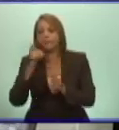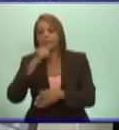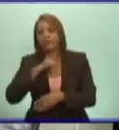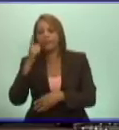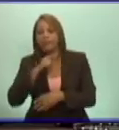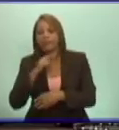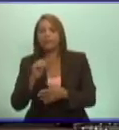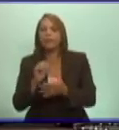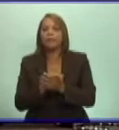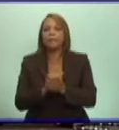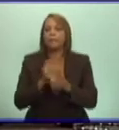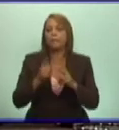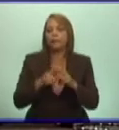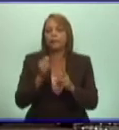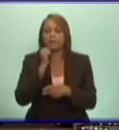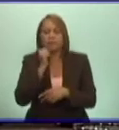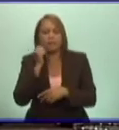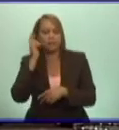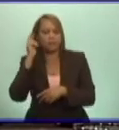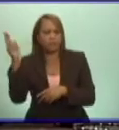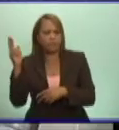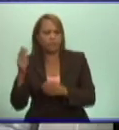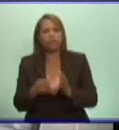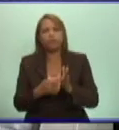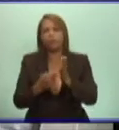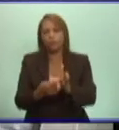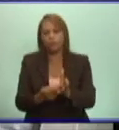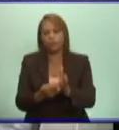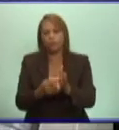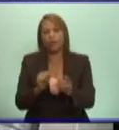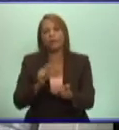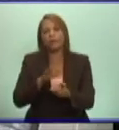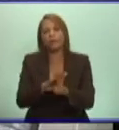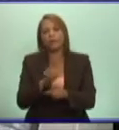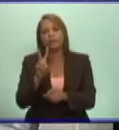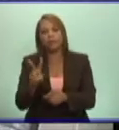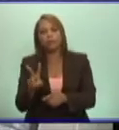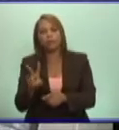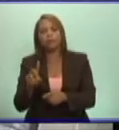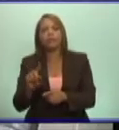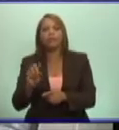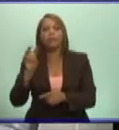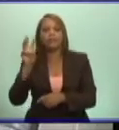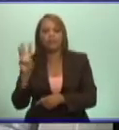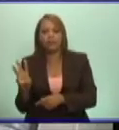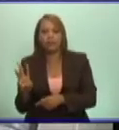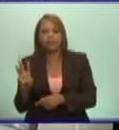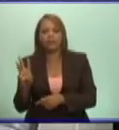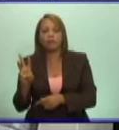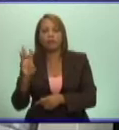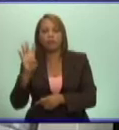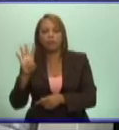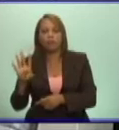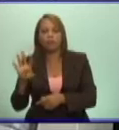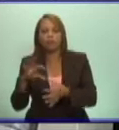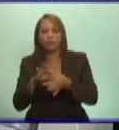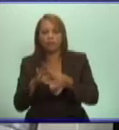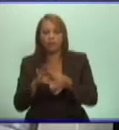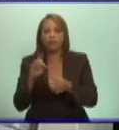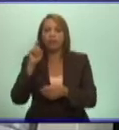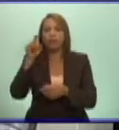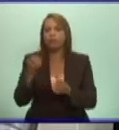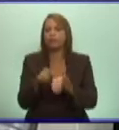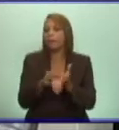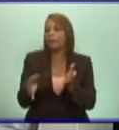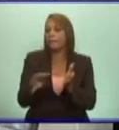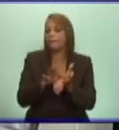junio, las que más recuerden. Y habíamos sugerido que a partir de segundo, tercero grado y cuarto grado, en las últimas páginas del